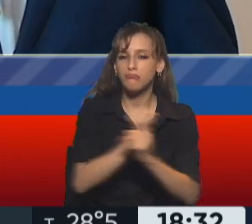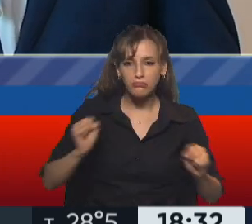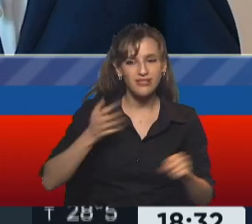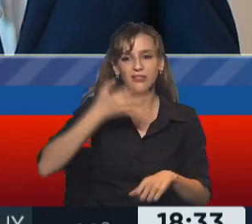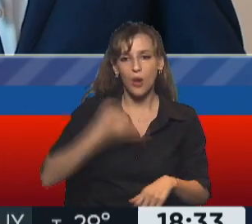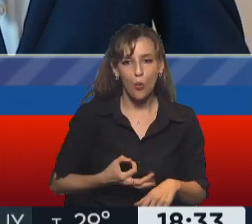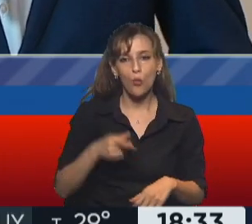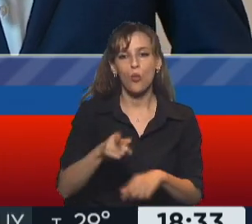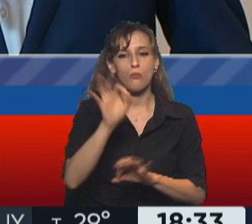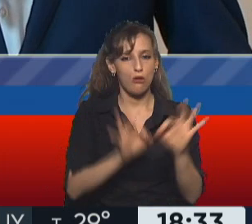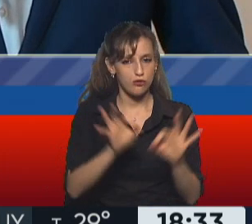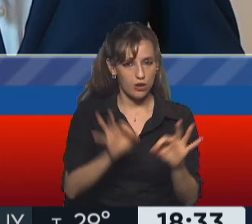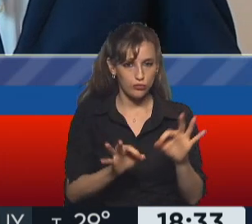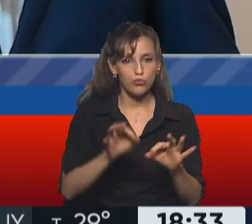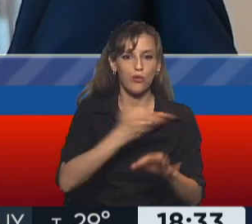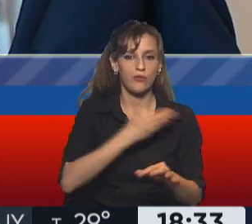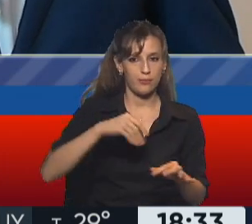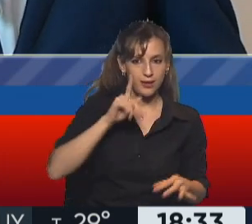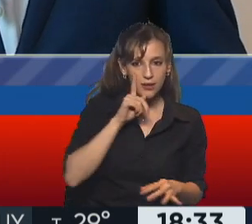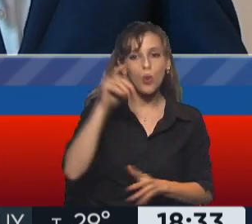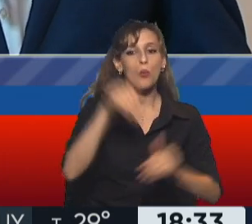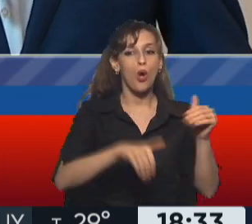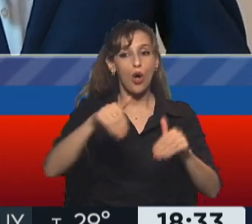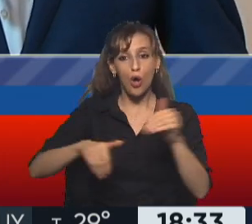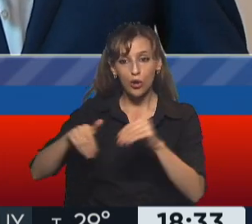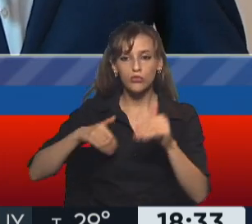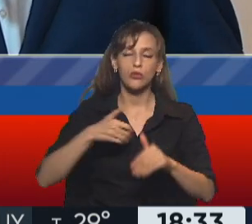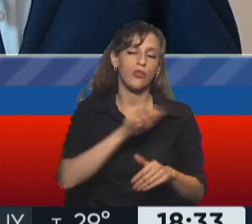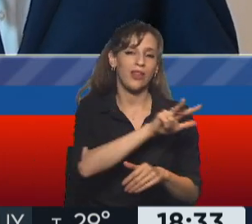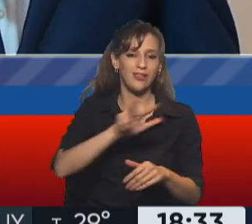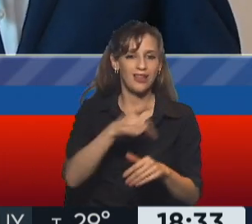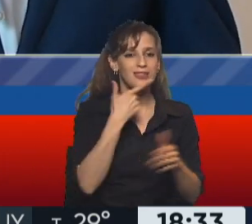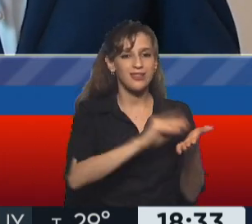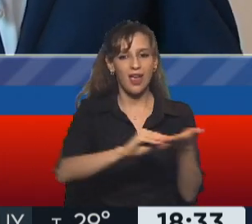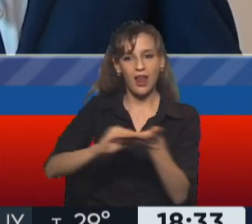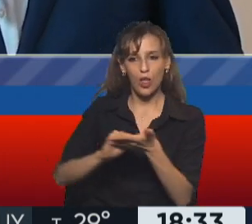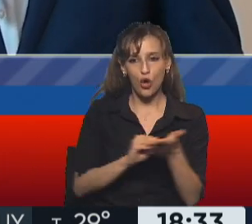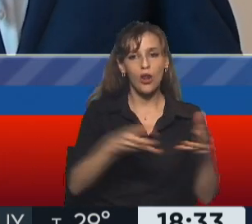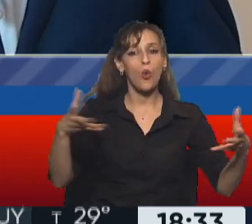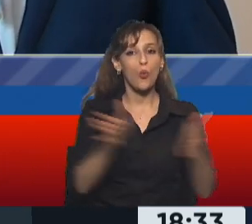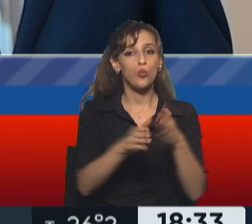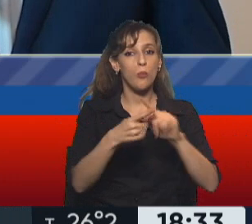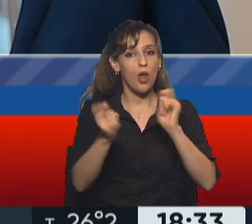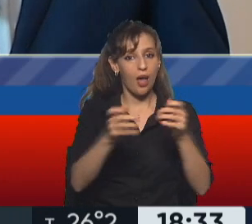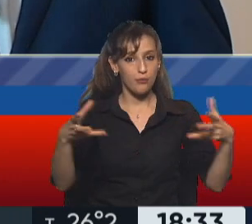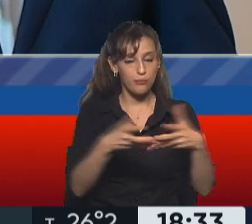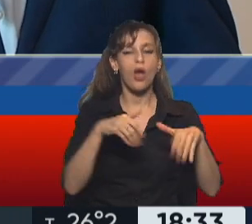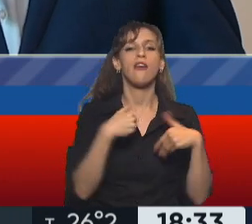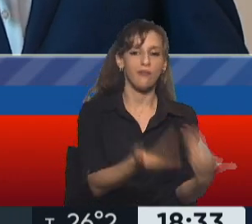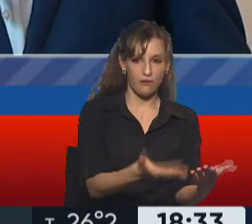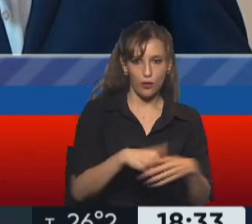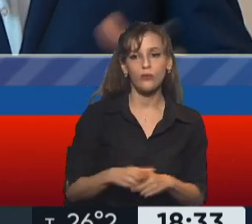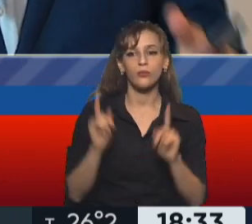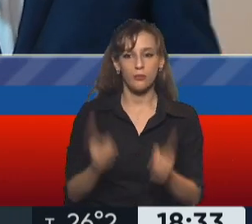Monetario Internacional. El voto será unánime a favor de los 33 senadores de Juntos por el Cambio, también 4 senadores de